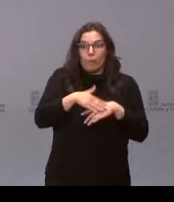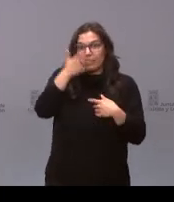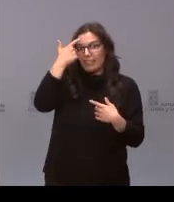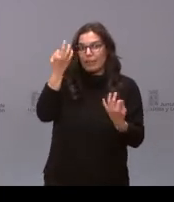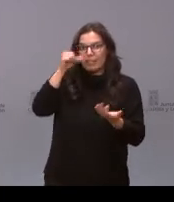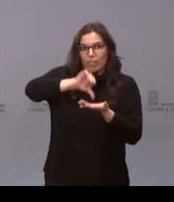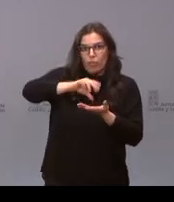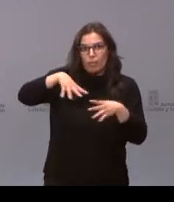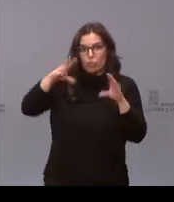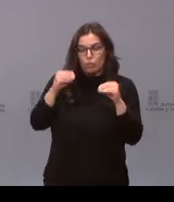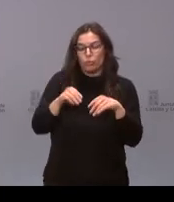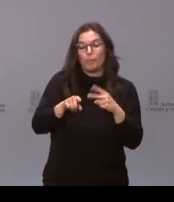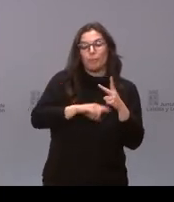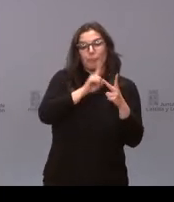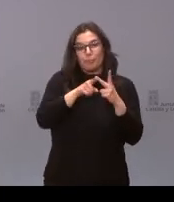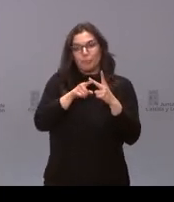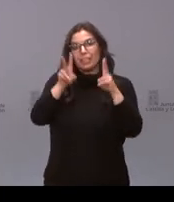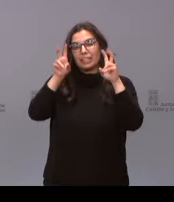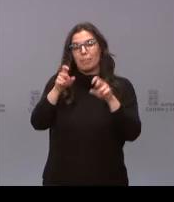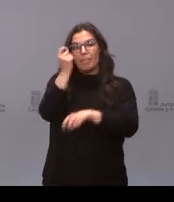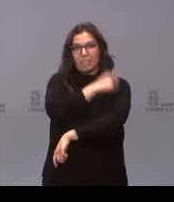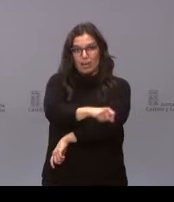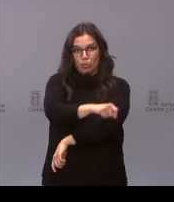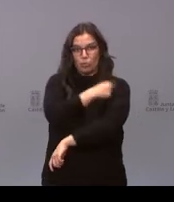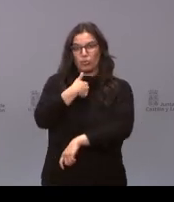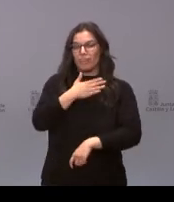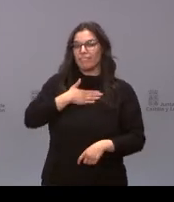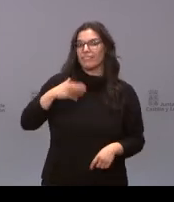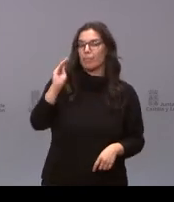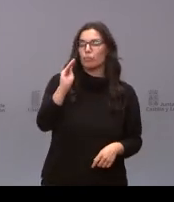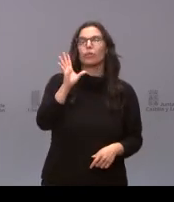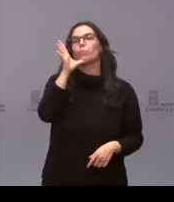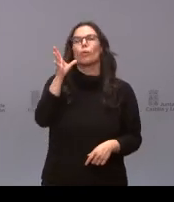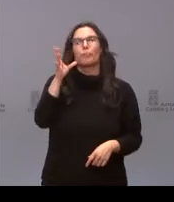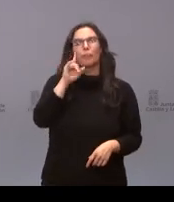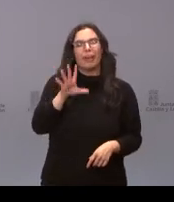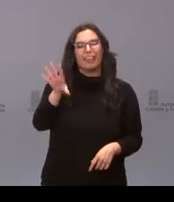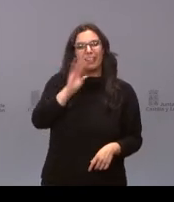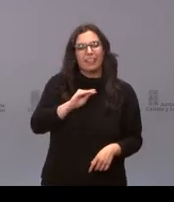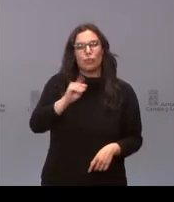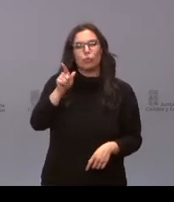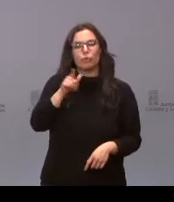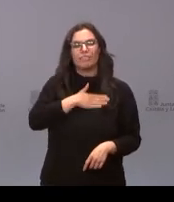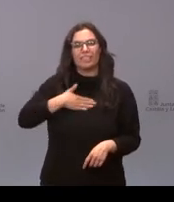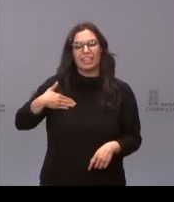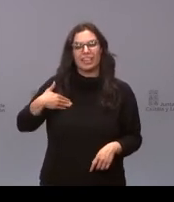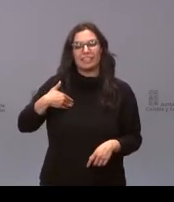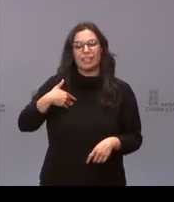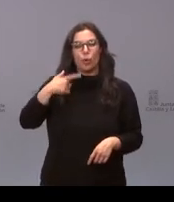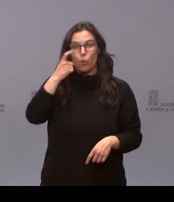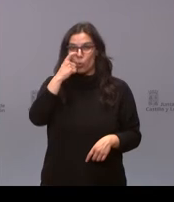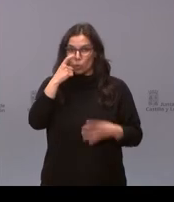ciudad y luego con respecto a la vacunación le quería preguntar porque no sé si han entendido que esperan tener a finales de junio